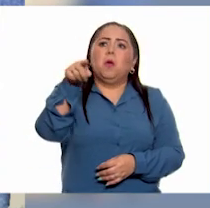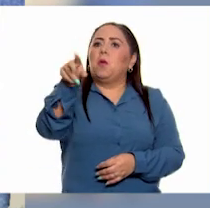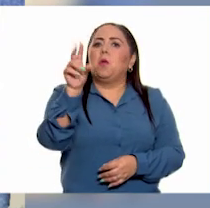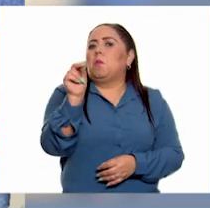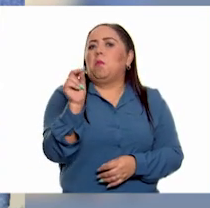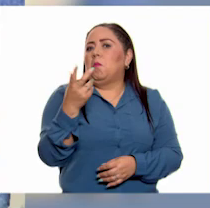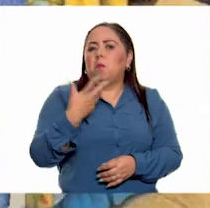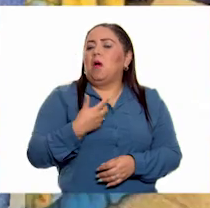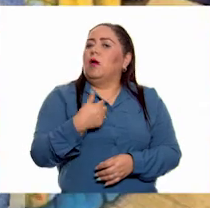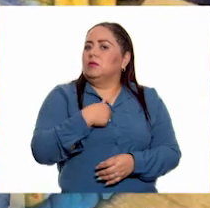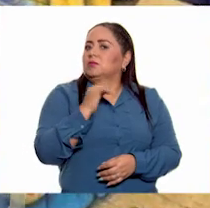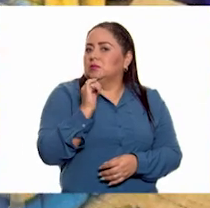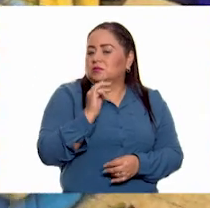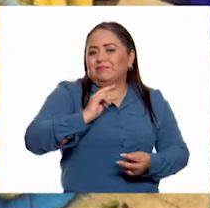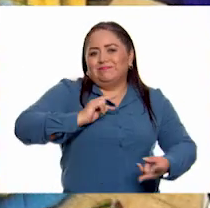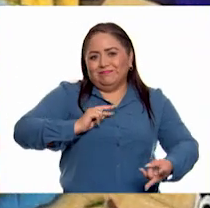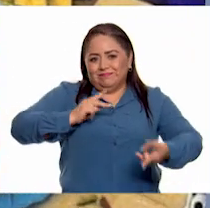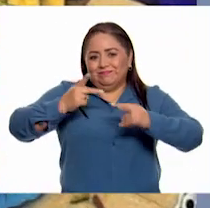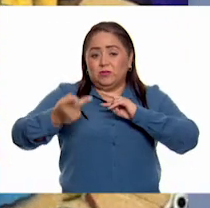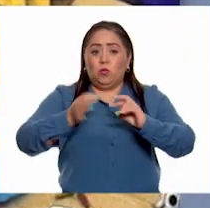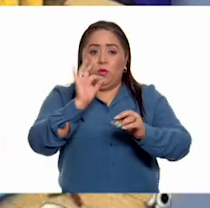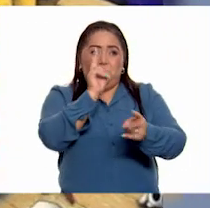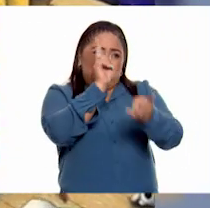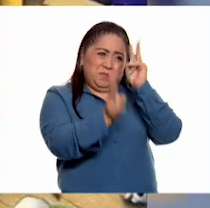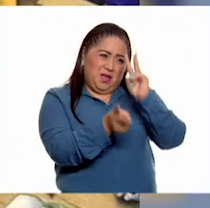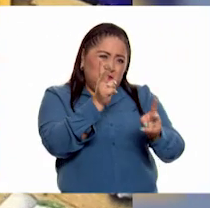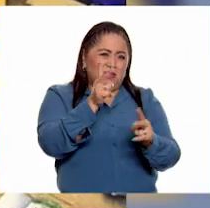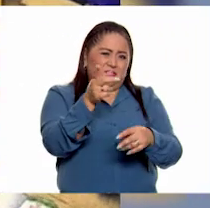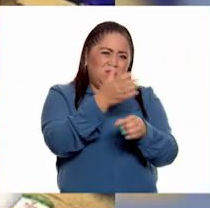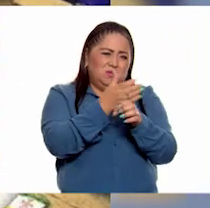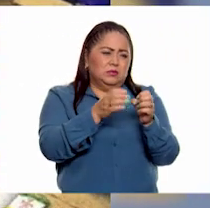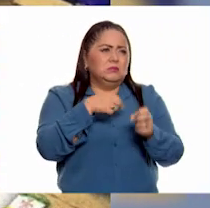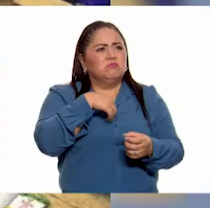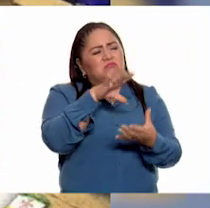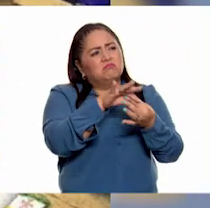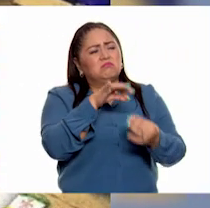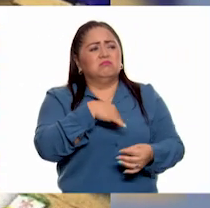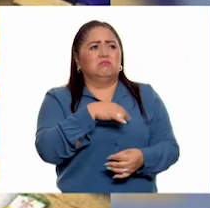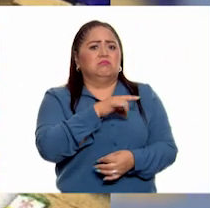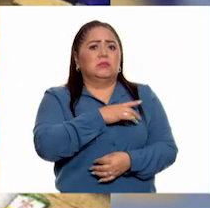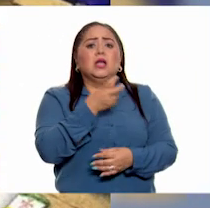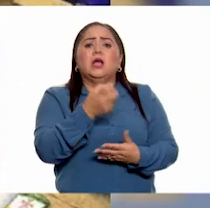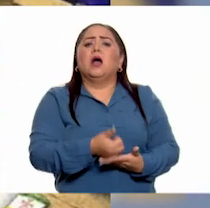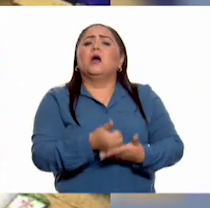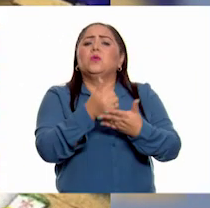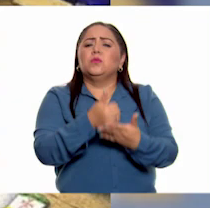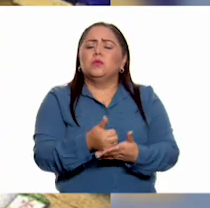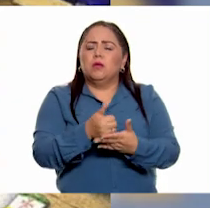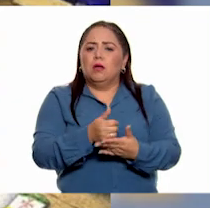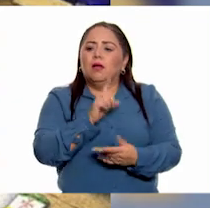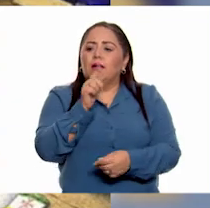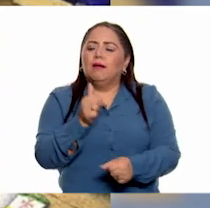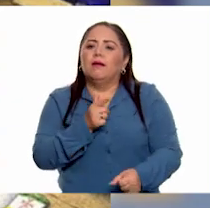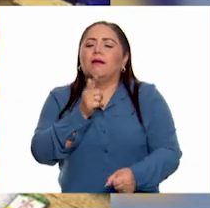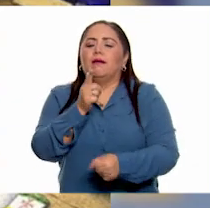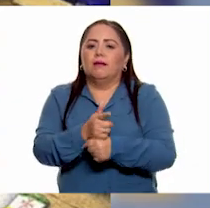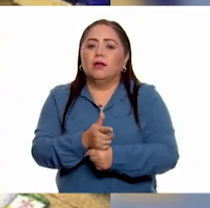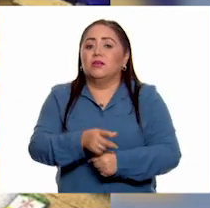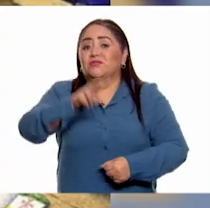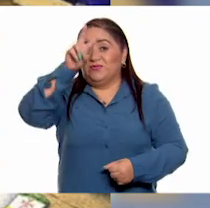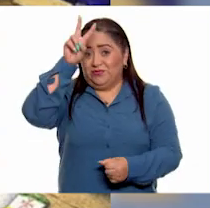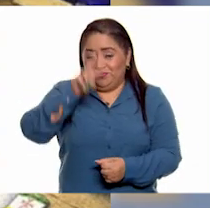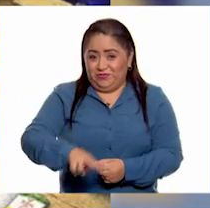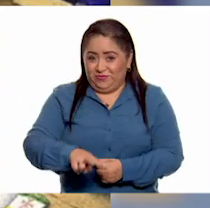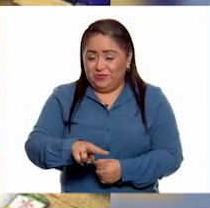asusten. Hablar con alguien de las cosas que te dan miedo te ayudará a darte cuenta de que en